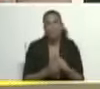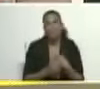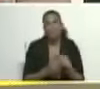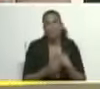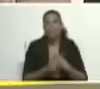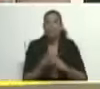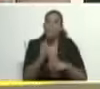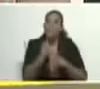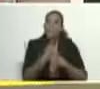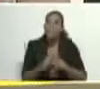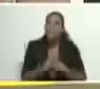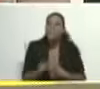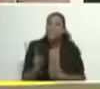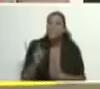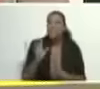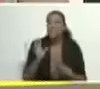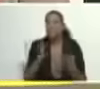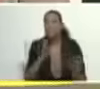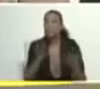Pero